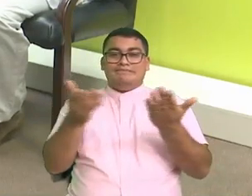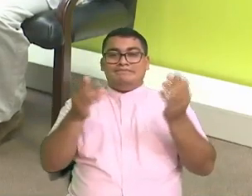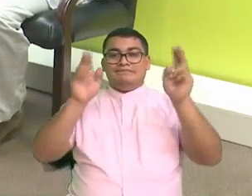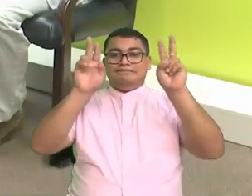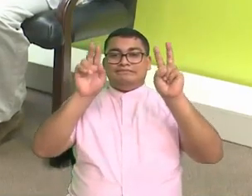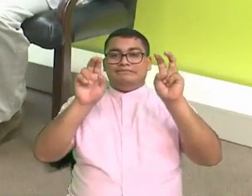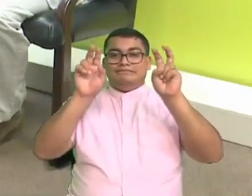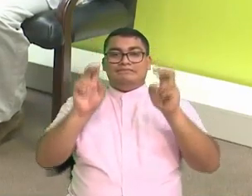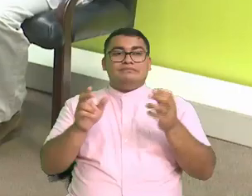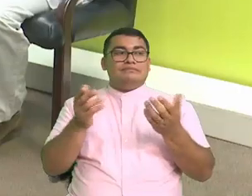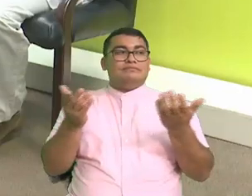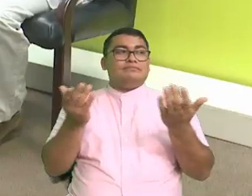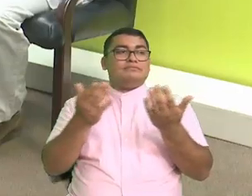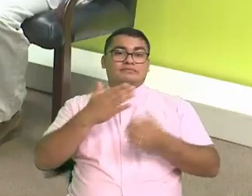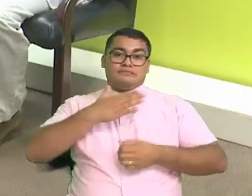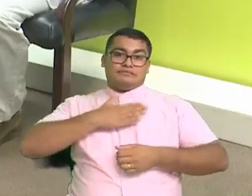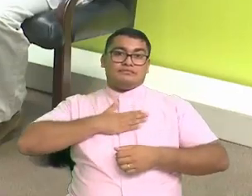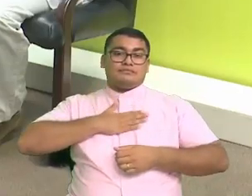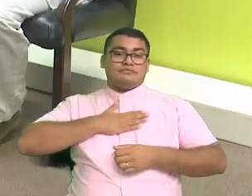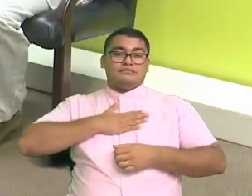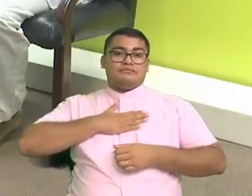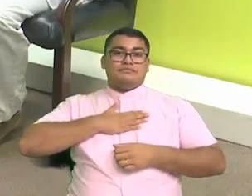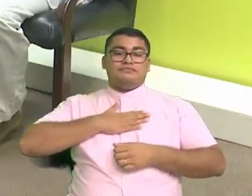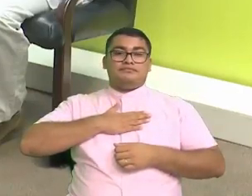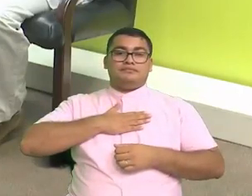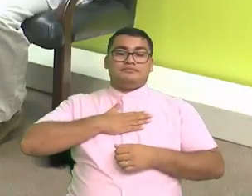tema. Igual para mí,